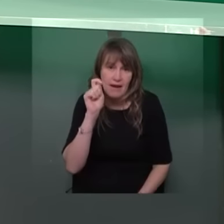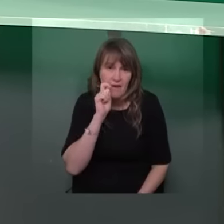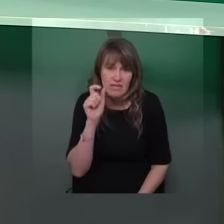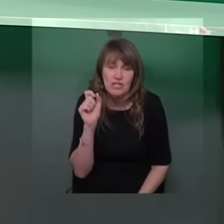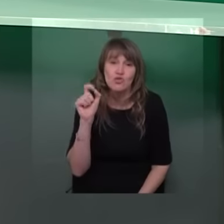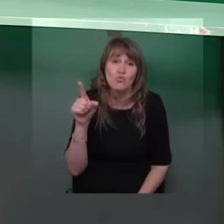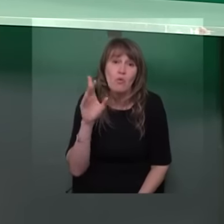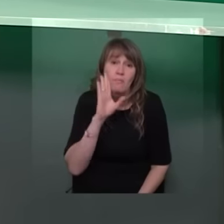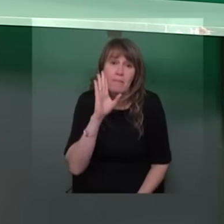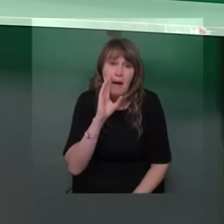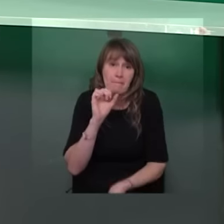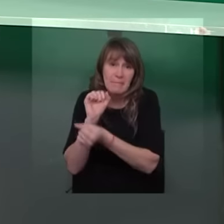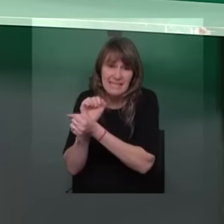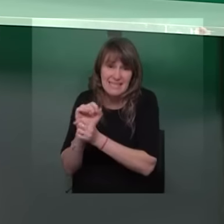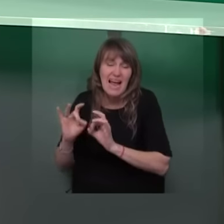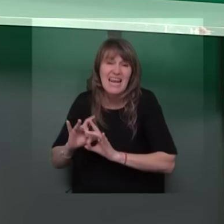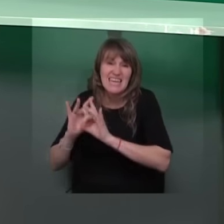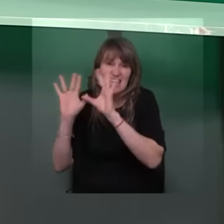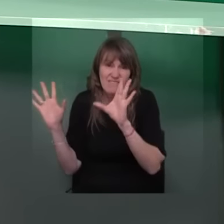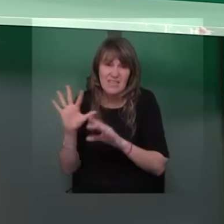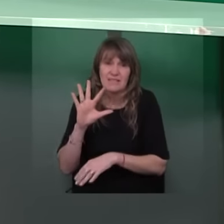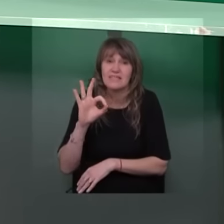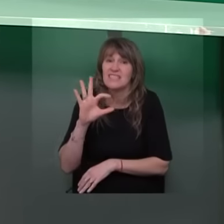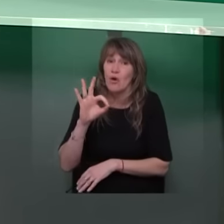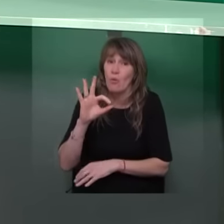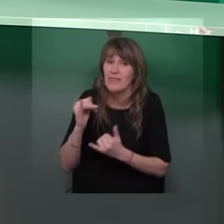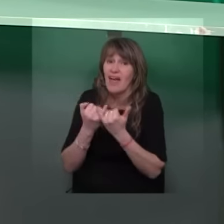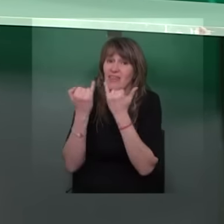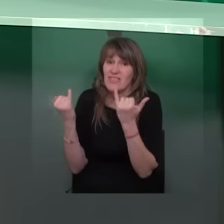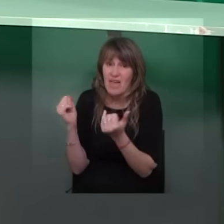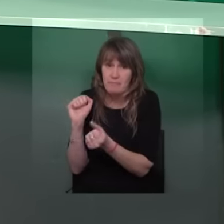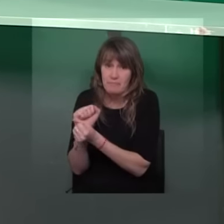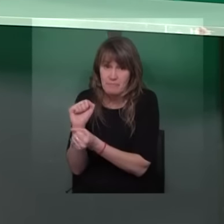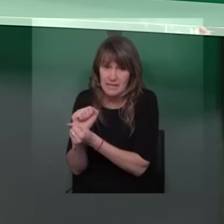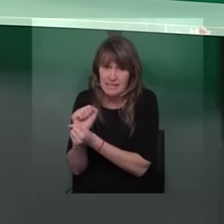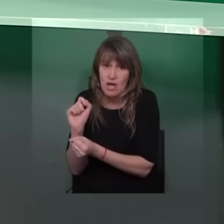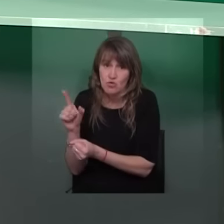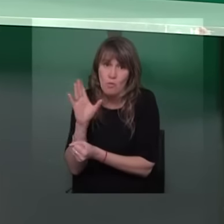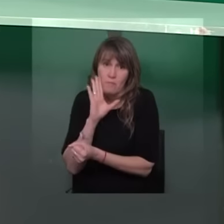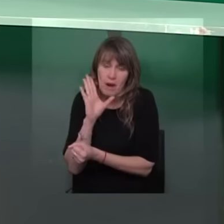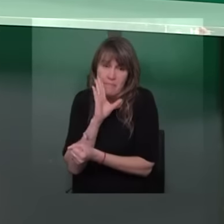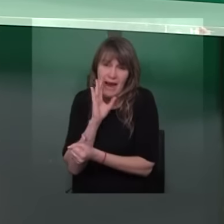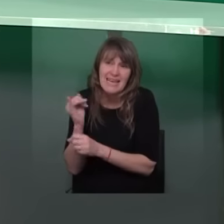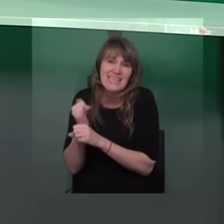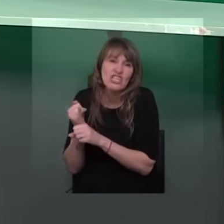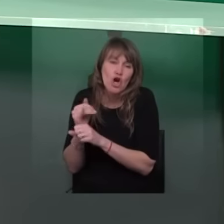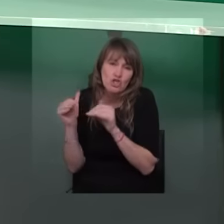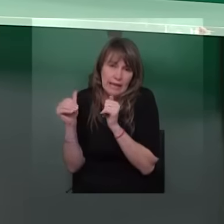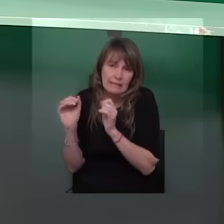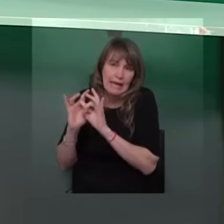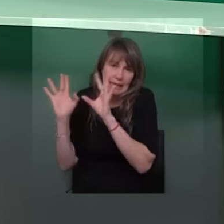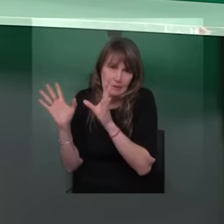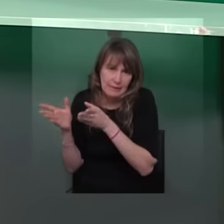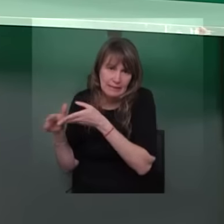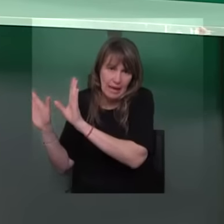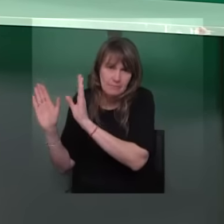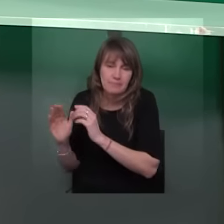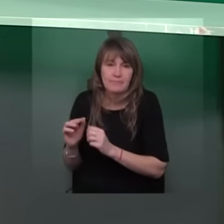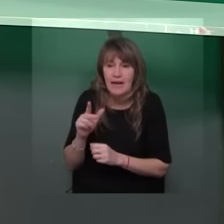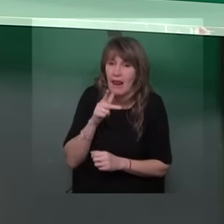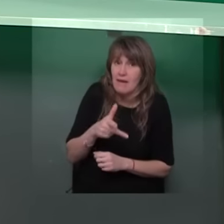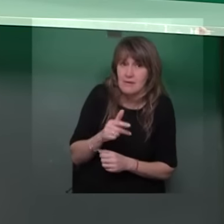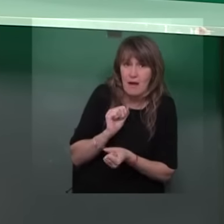con ella fue liberada tras más de 50 días de prisión por ser considerada inocente el abogado defensor Rodrigo